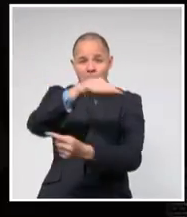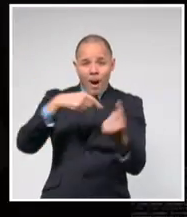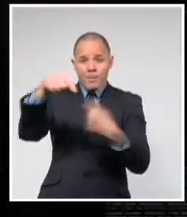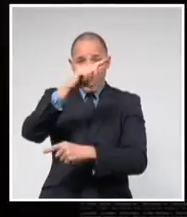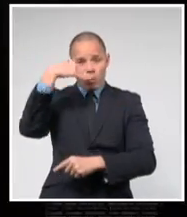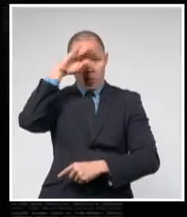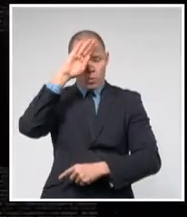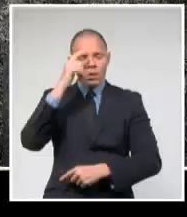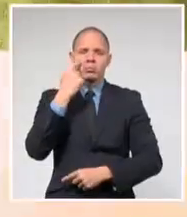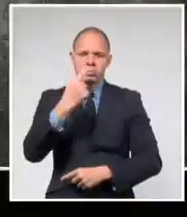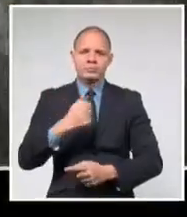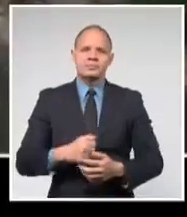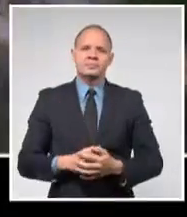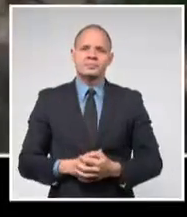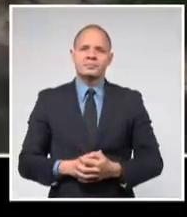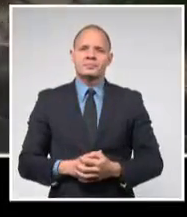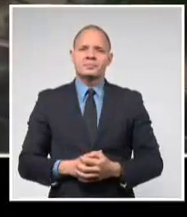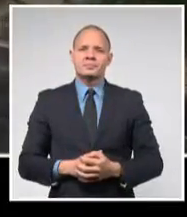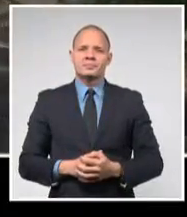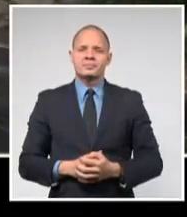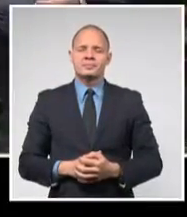Cepeda.